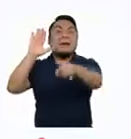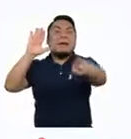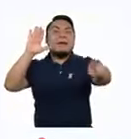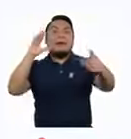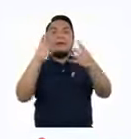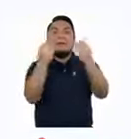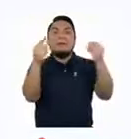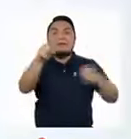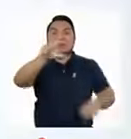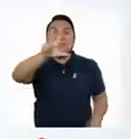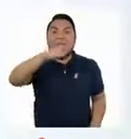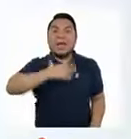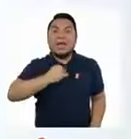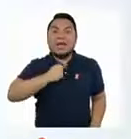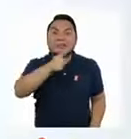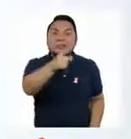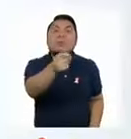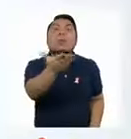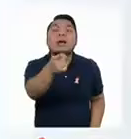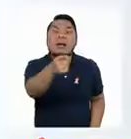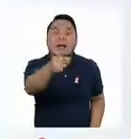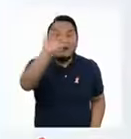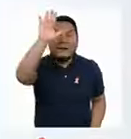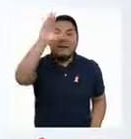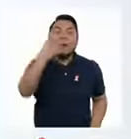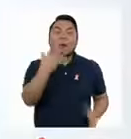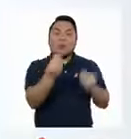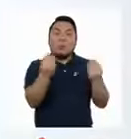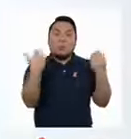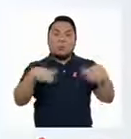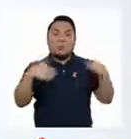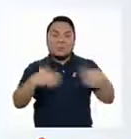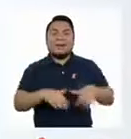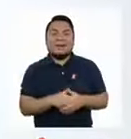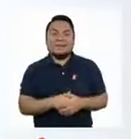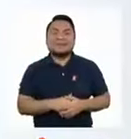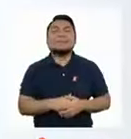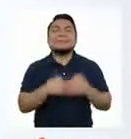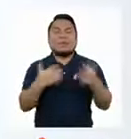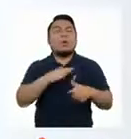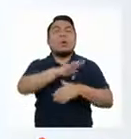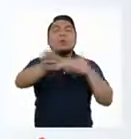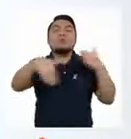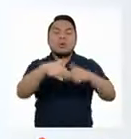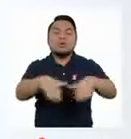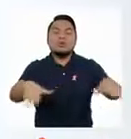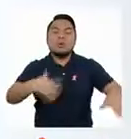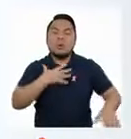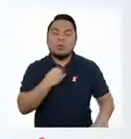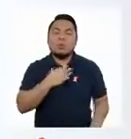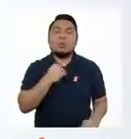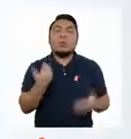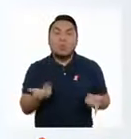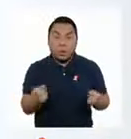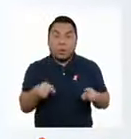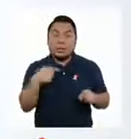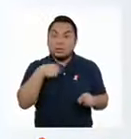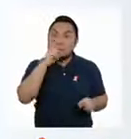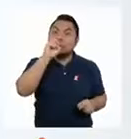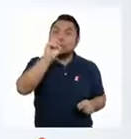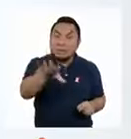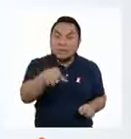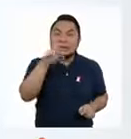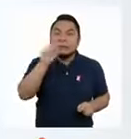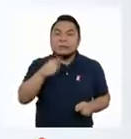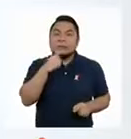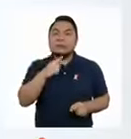¡Asu! ¡Son un montón! ¡Bien! Todos los niños de 3 años, cuando yo les diga, van a